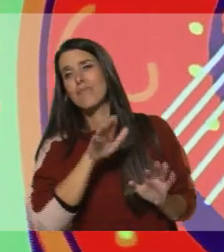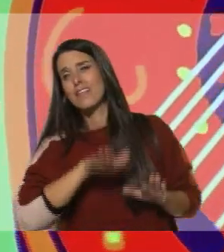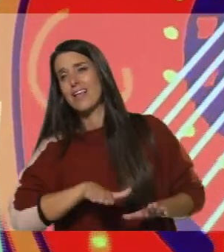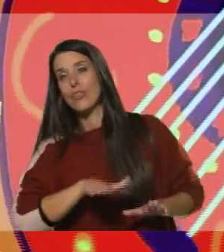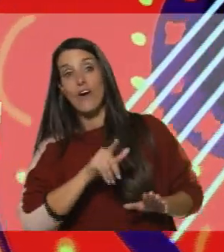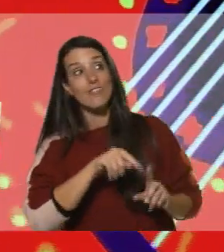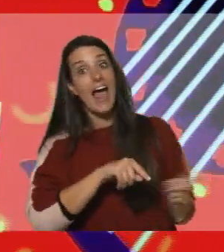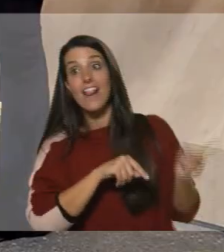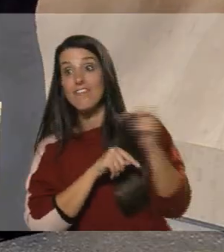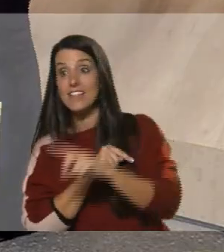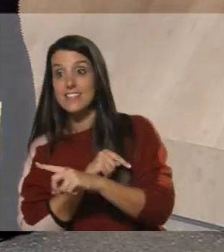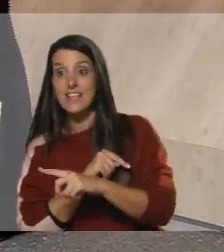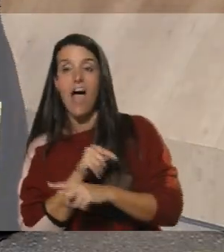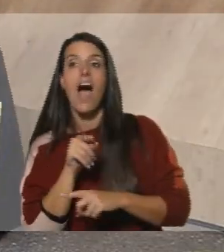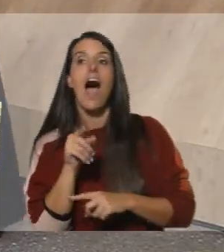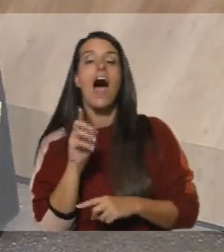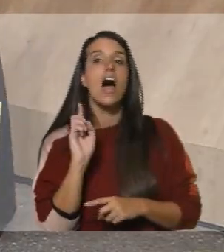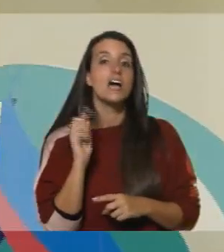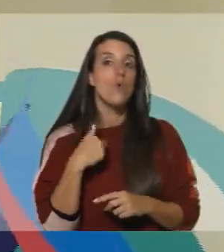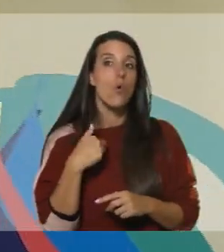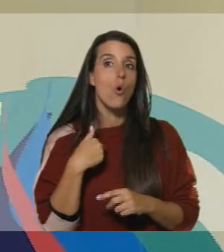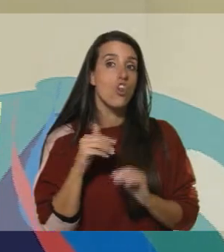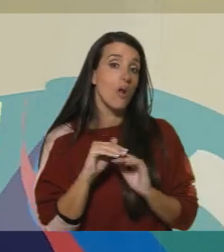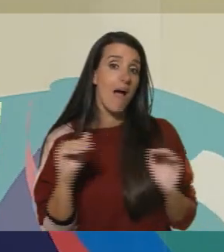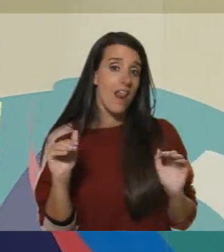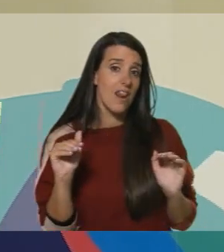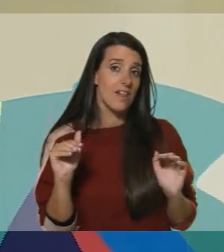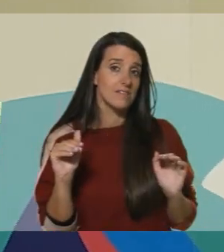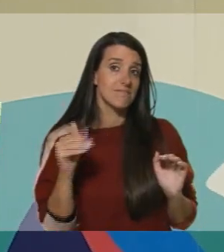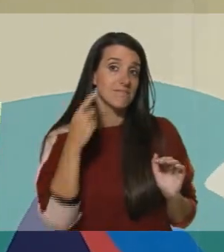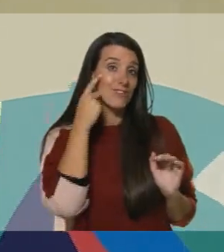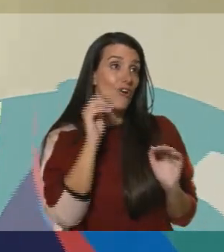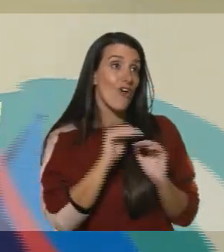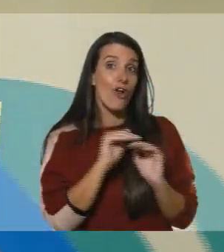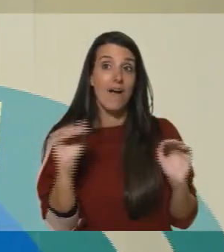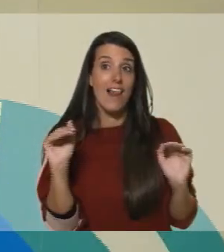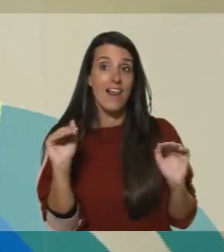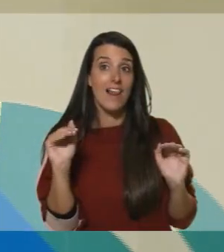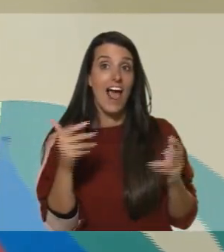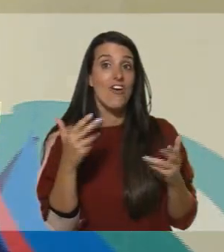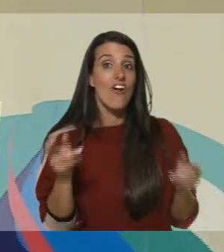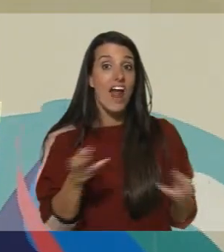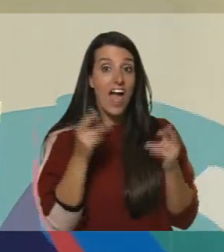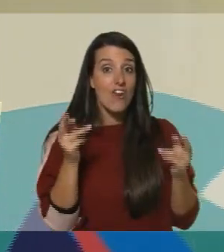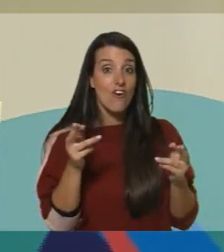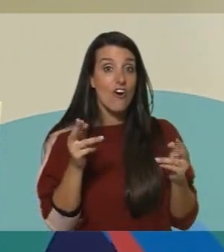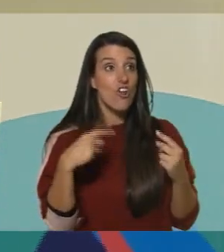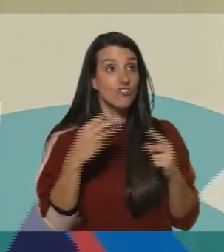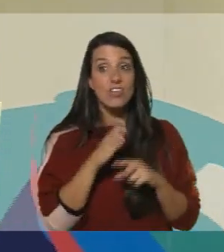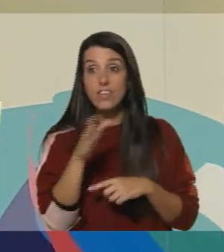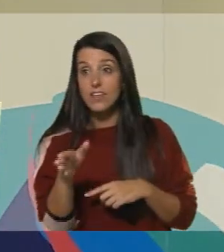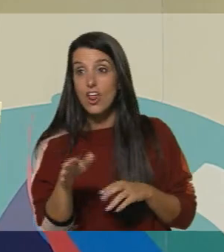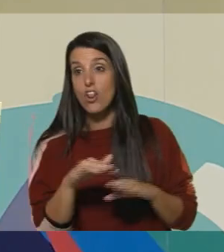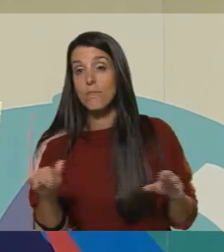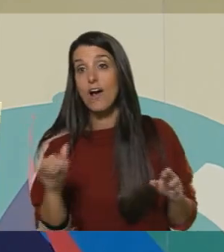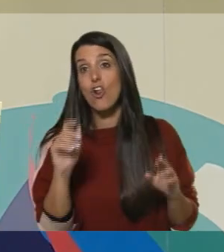esa, Elena? Y tendría que ser lo normal, ¿no? Claro. Parece algo raro en realidad, pero bueno, estaría